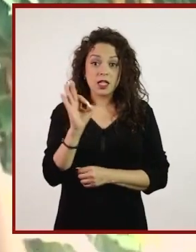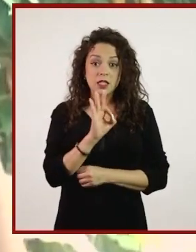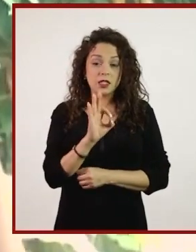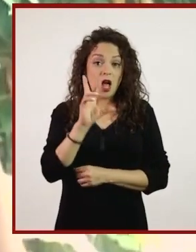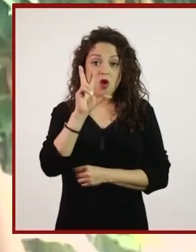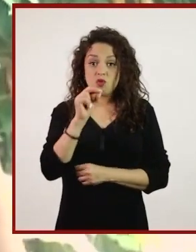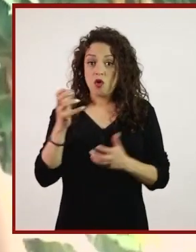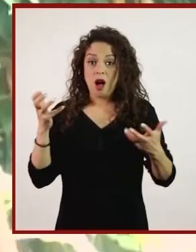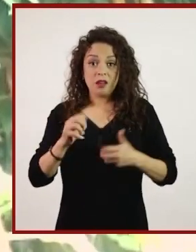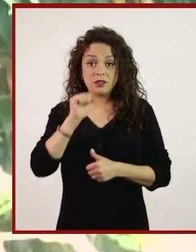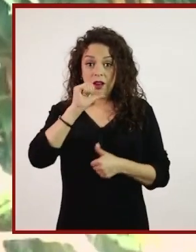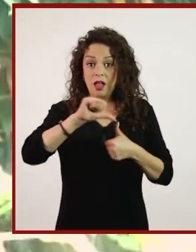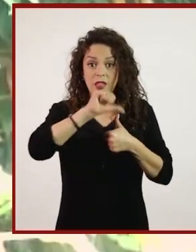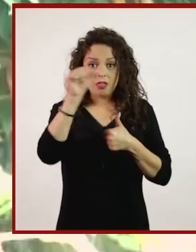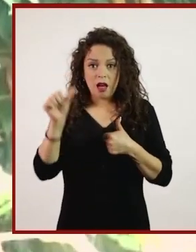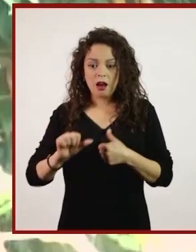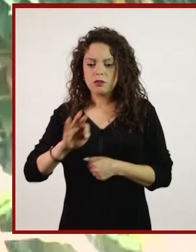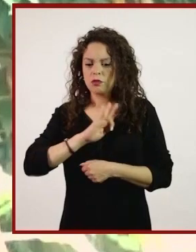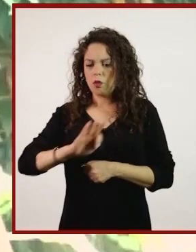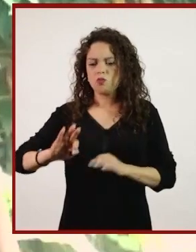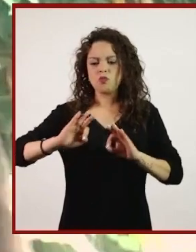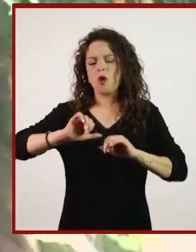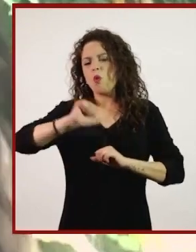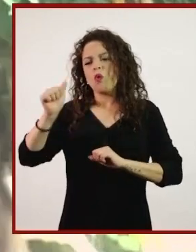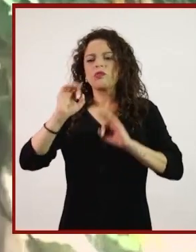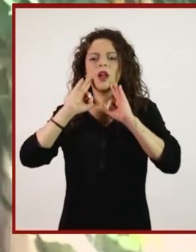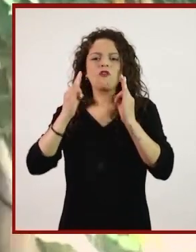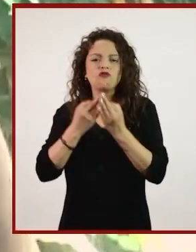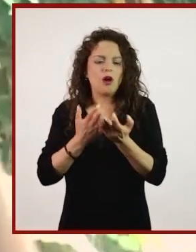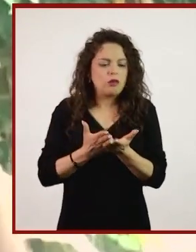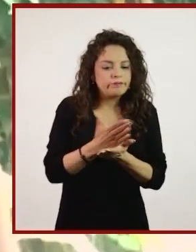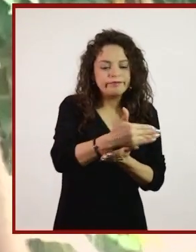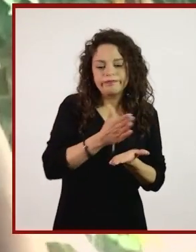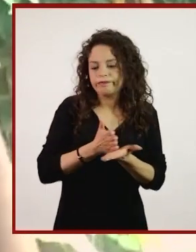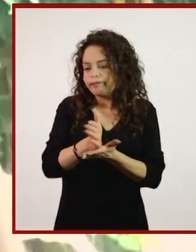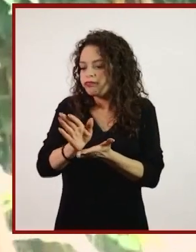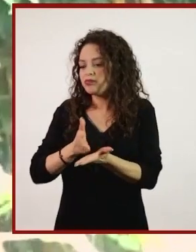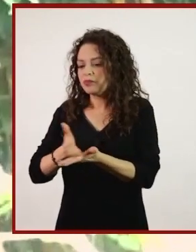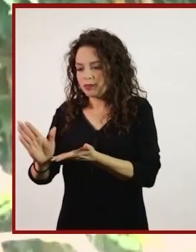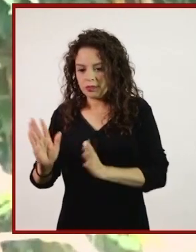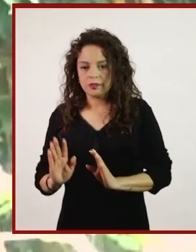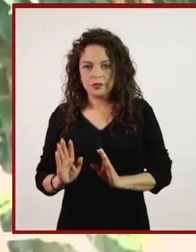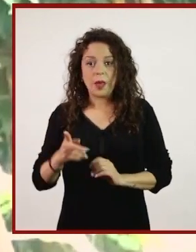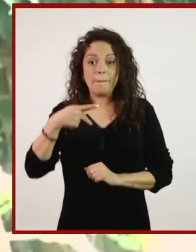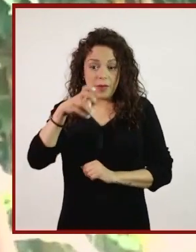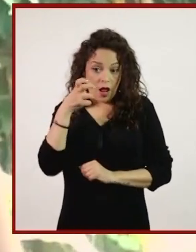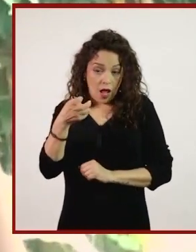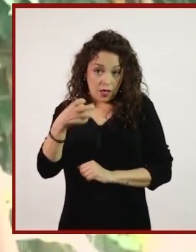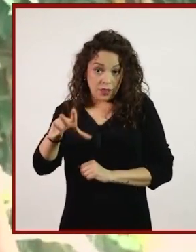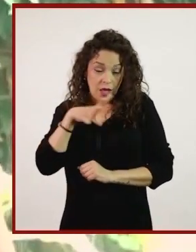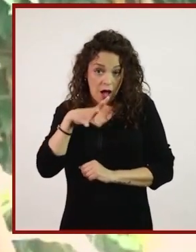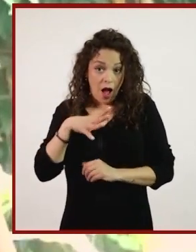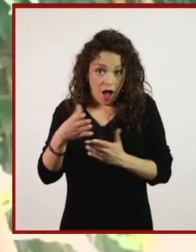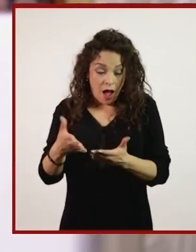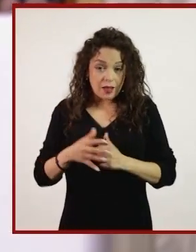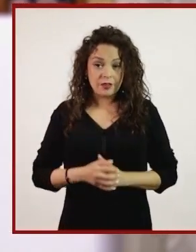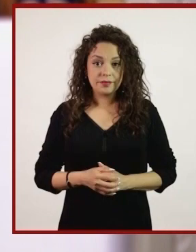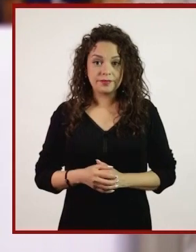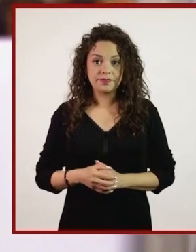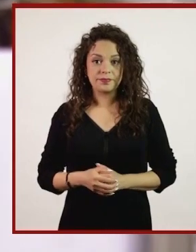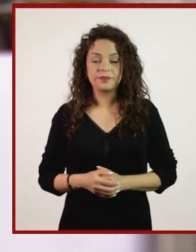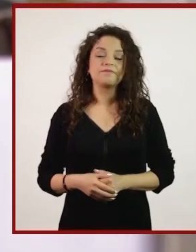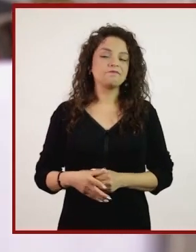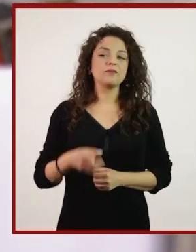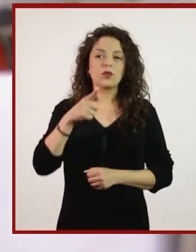tal vez si no se llevan a través del arte, toman otros caminos y se logra al final, claro. pero sí que está ahí, ¿no?